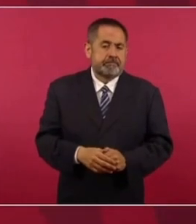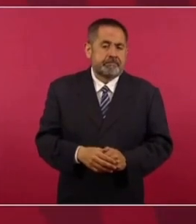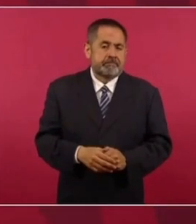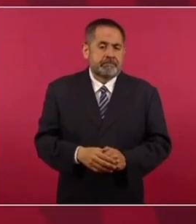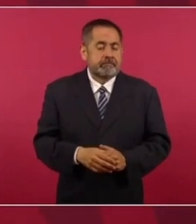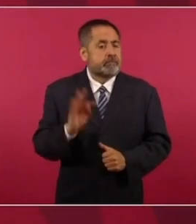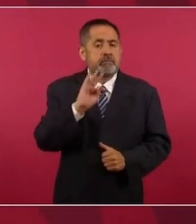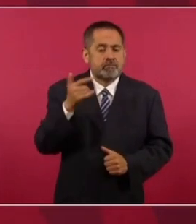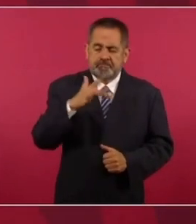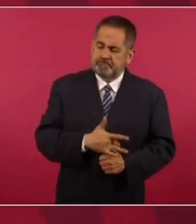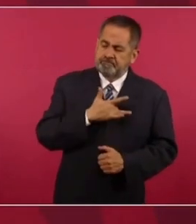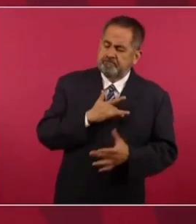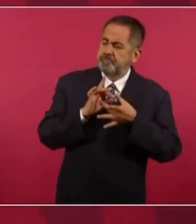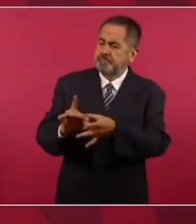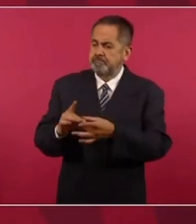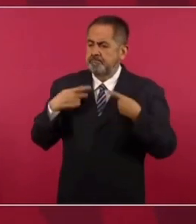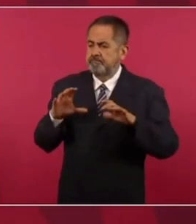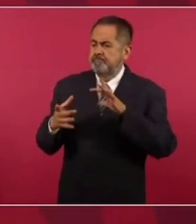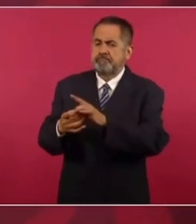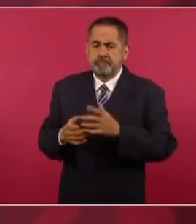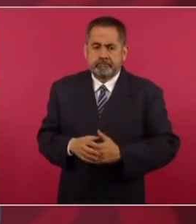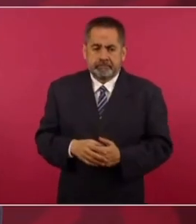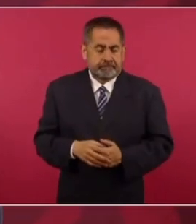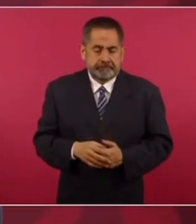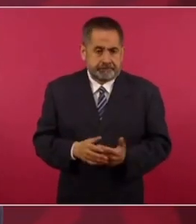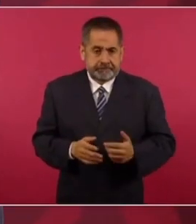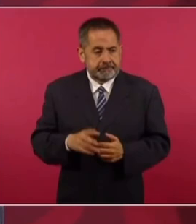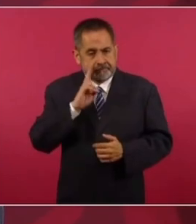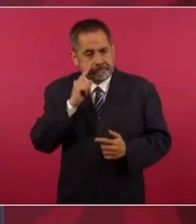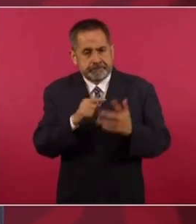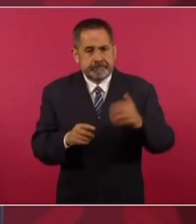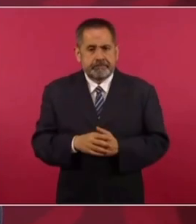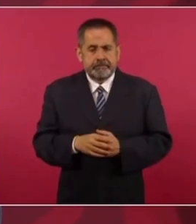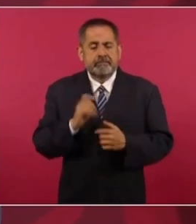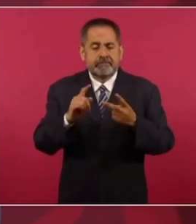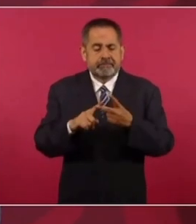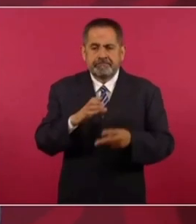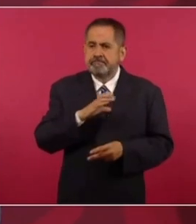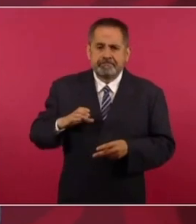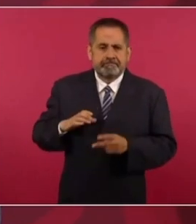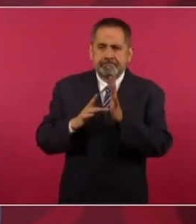si se es humanista, voy a ir más lejos, si se es cristiano,